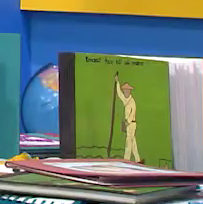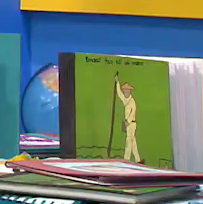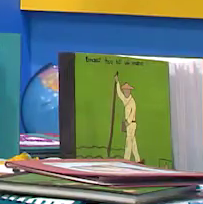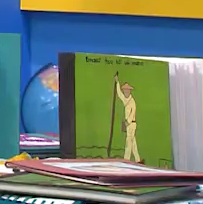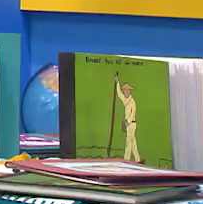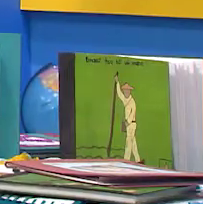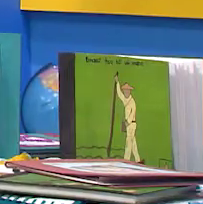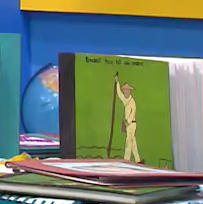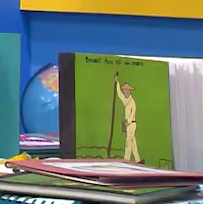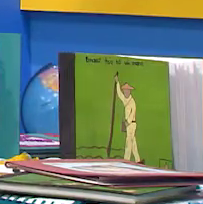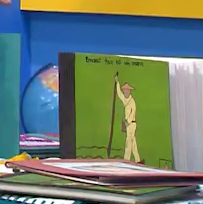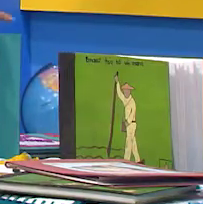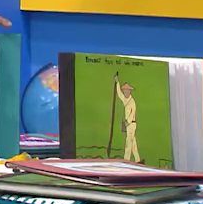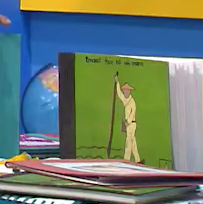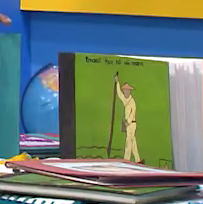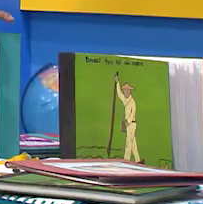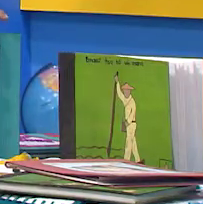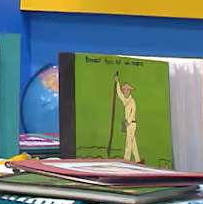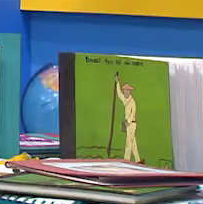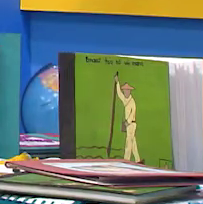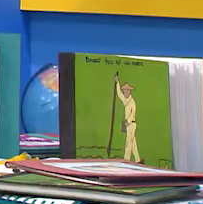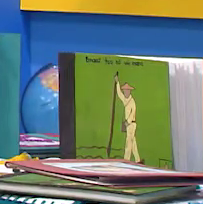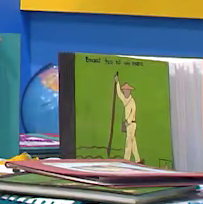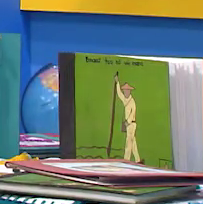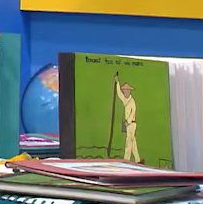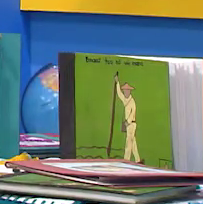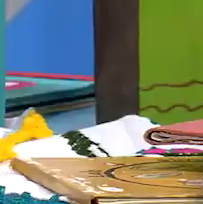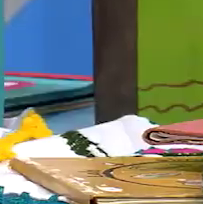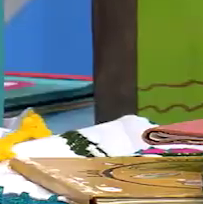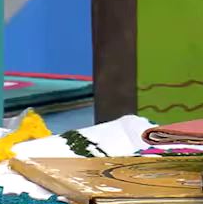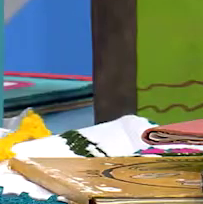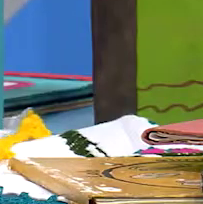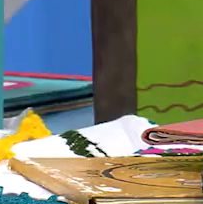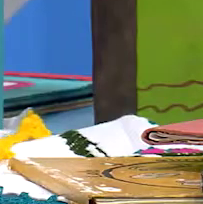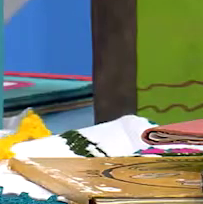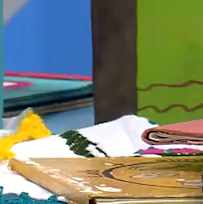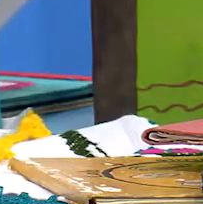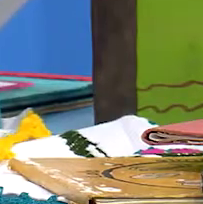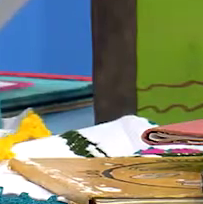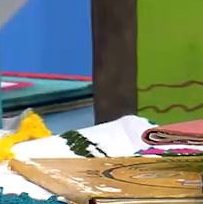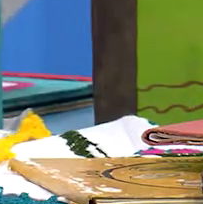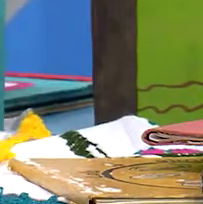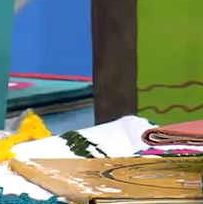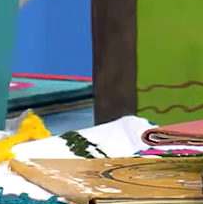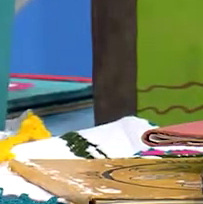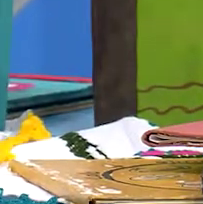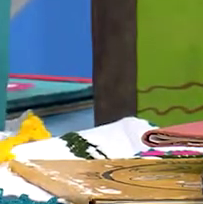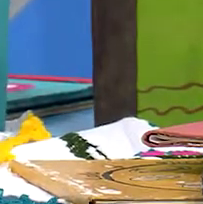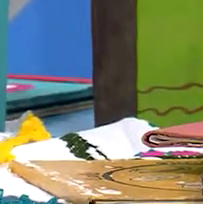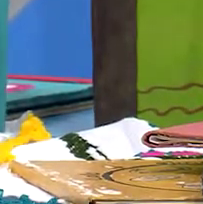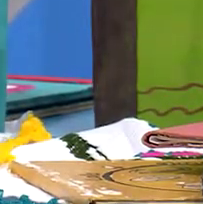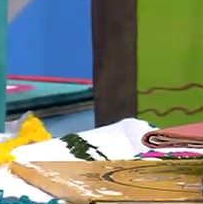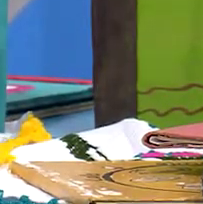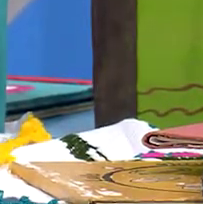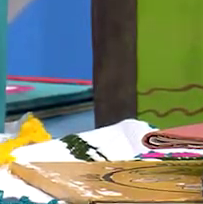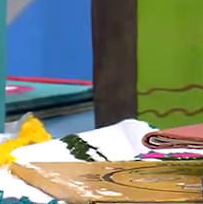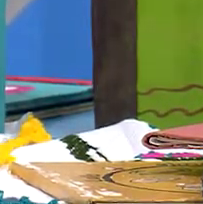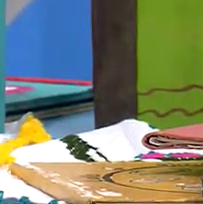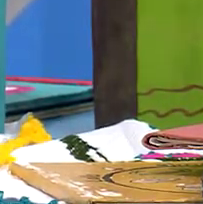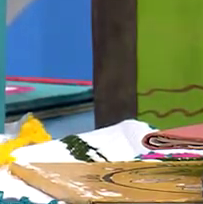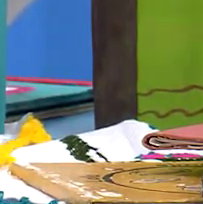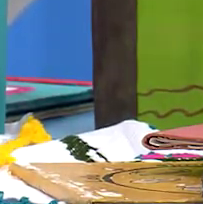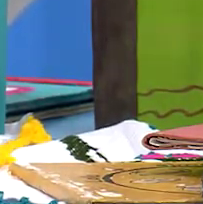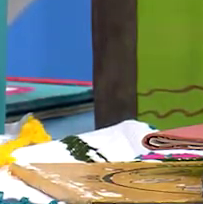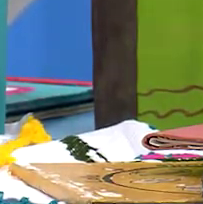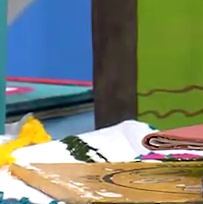La nueva y cartonero y la mazona la y no hija esto índice de juni va al índice ahí donde están todos